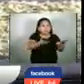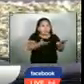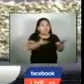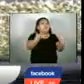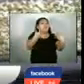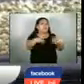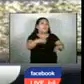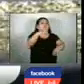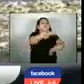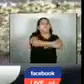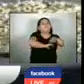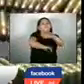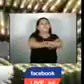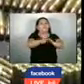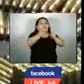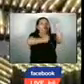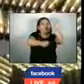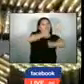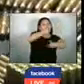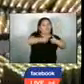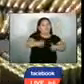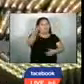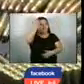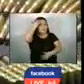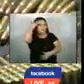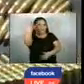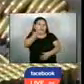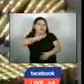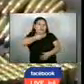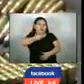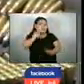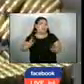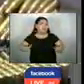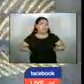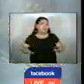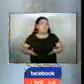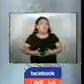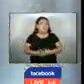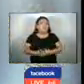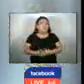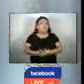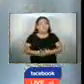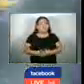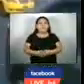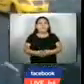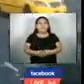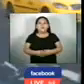fue detenido en Usulután. Conozca más del desarrollo del procedimiento.